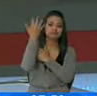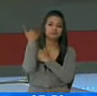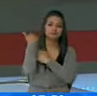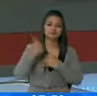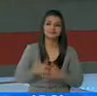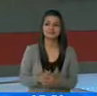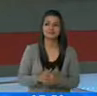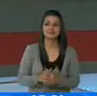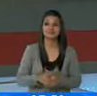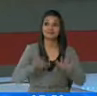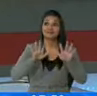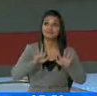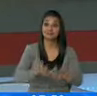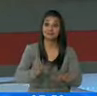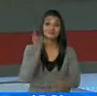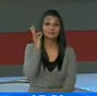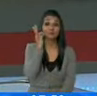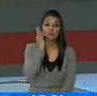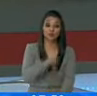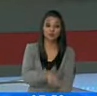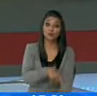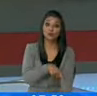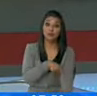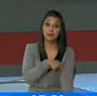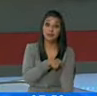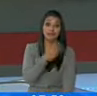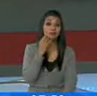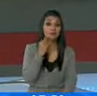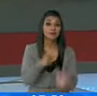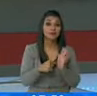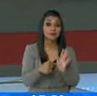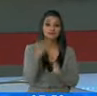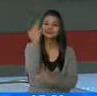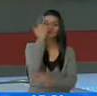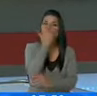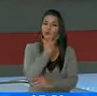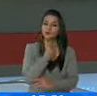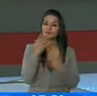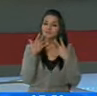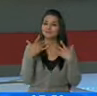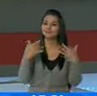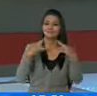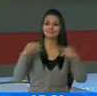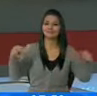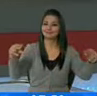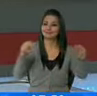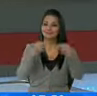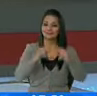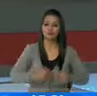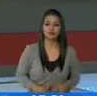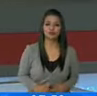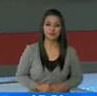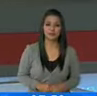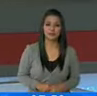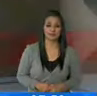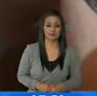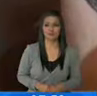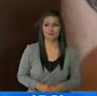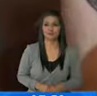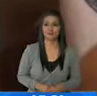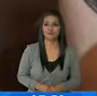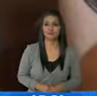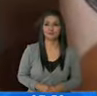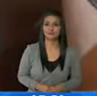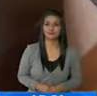Con ella, pues las mujeres resaltan su belleza y representan armonía con la naturaleza.